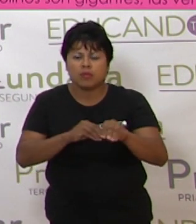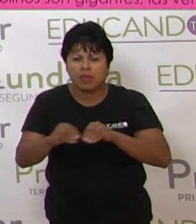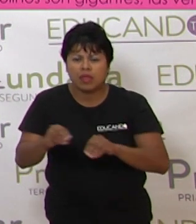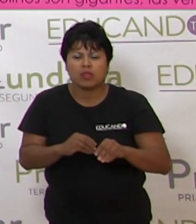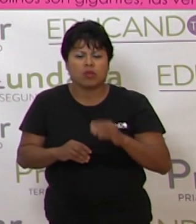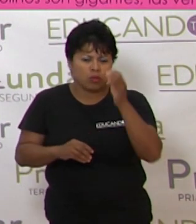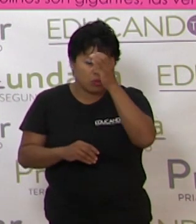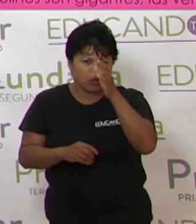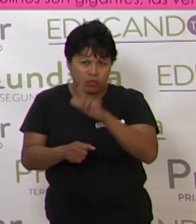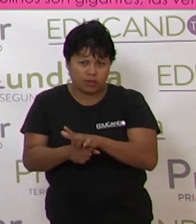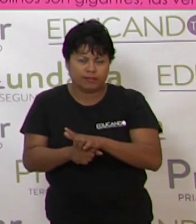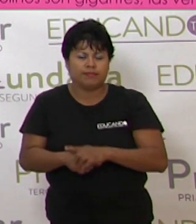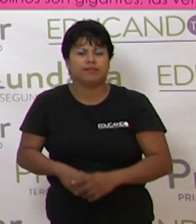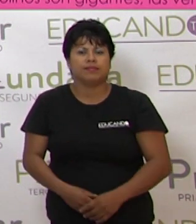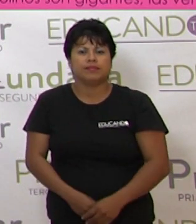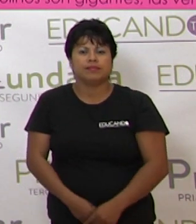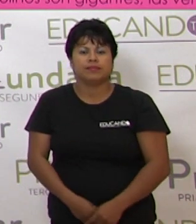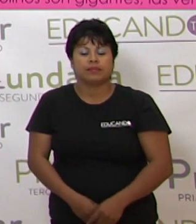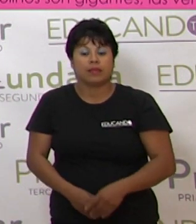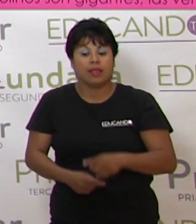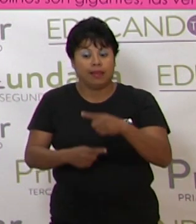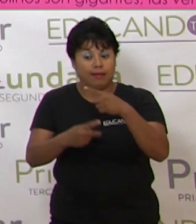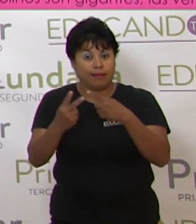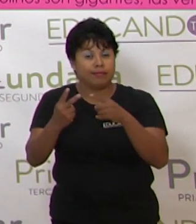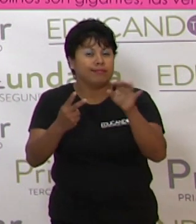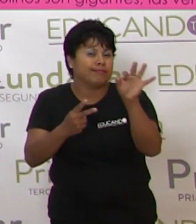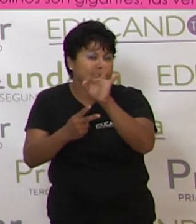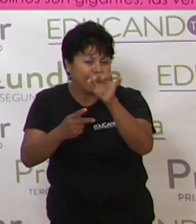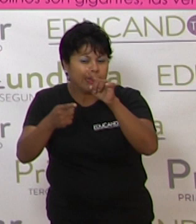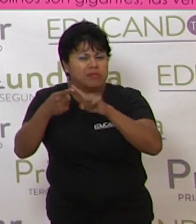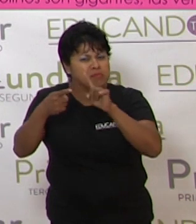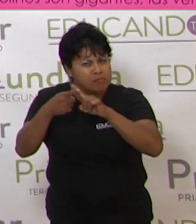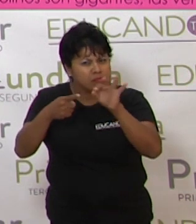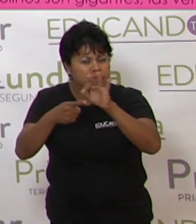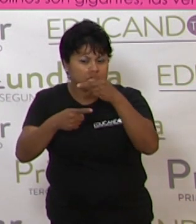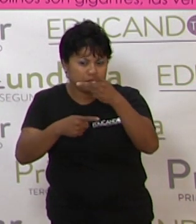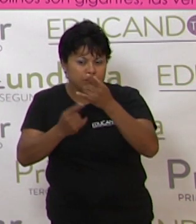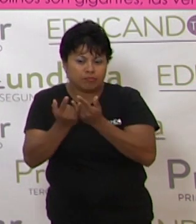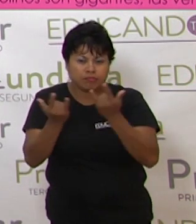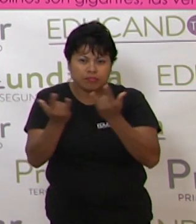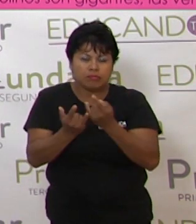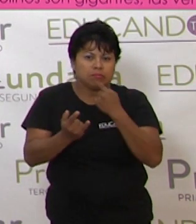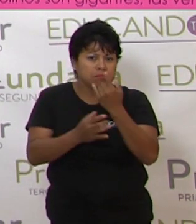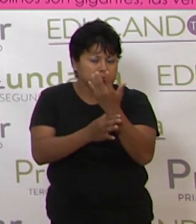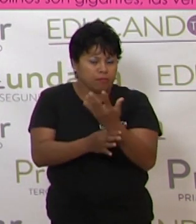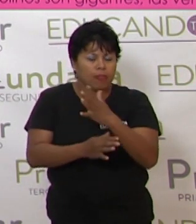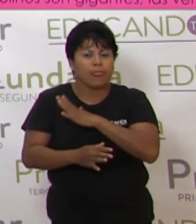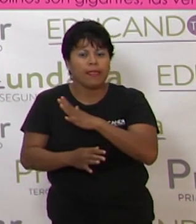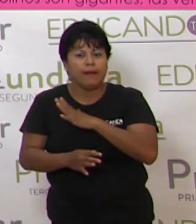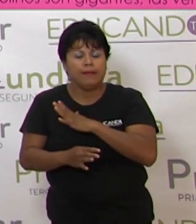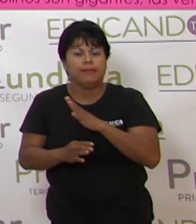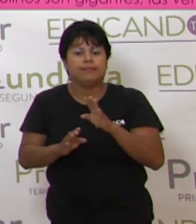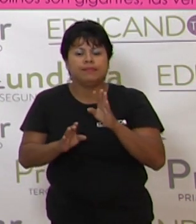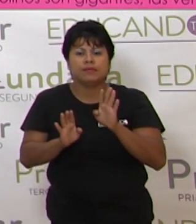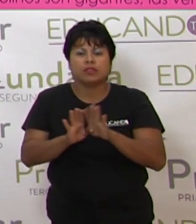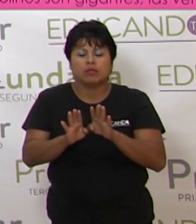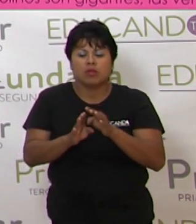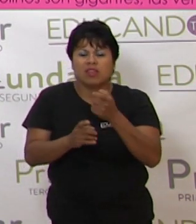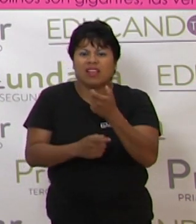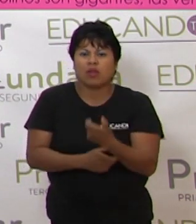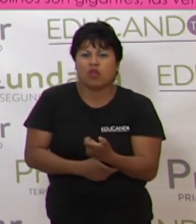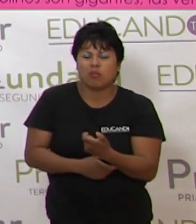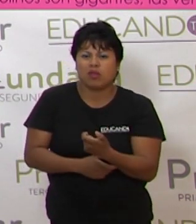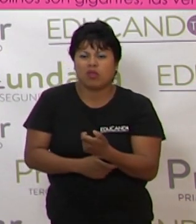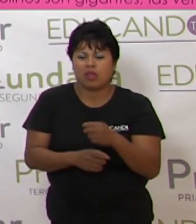cultural? Una de las posibles causas que los historiadores nombran es que había un auge económico